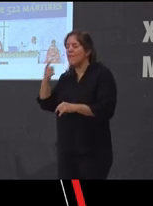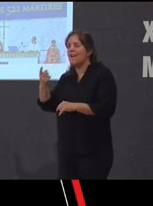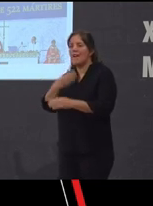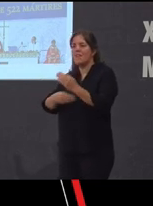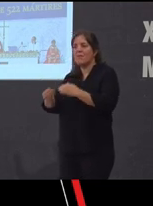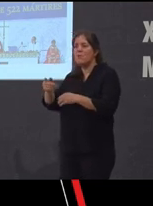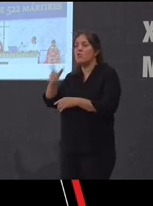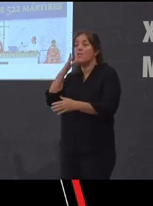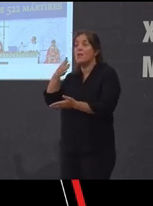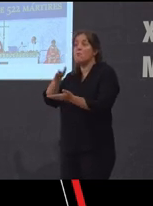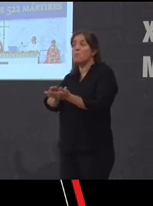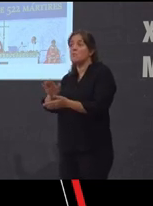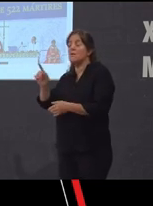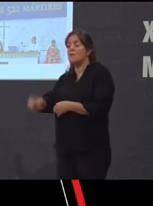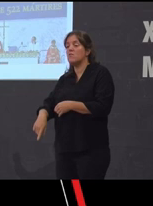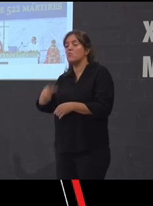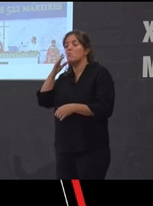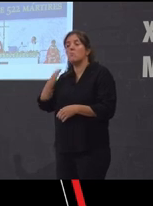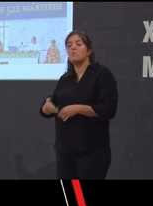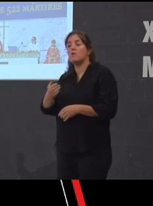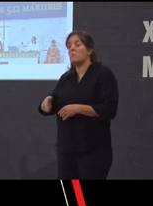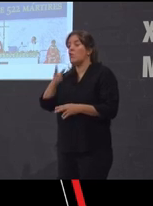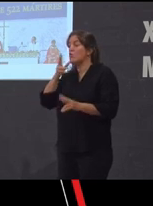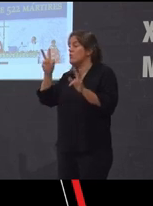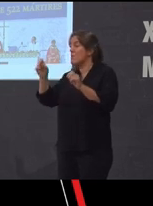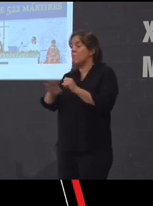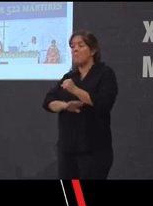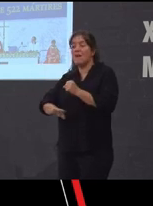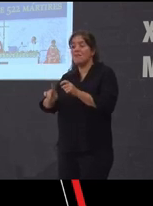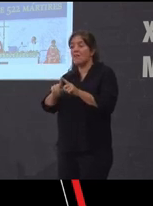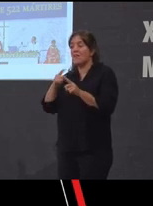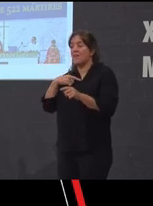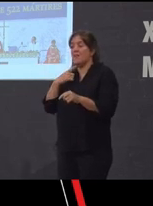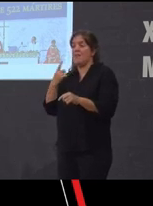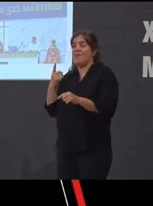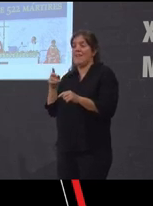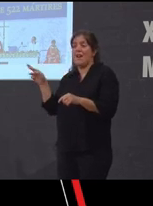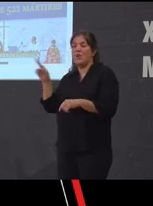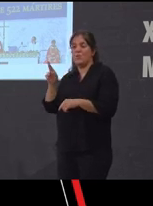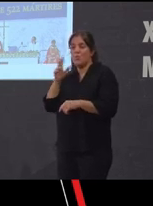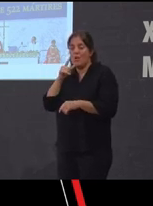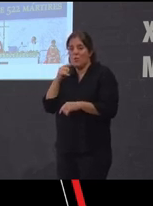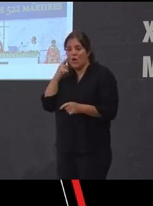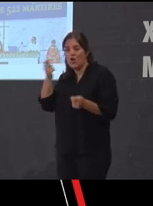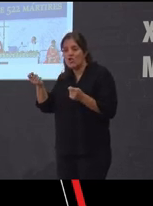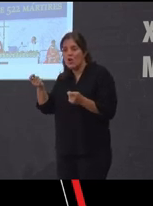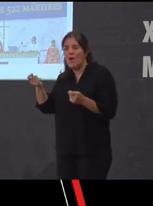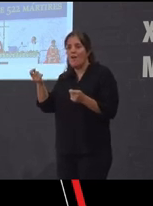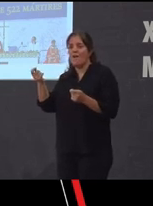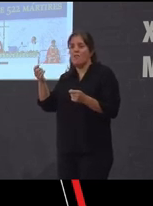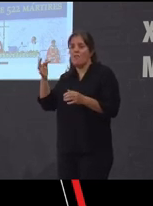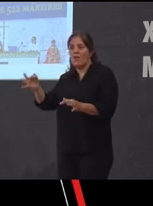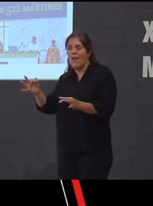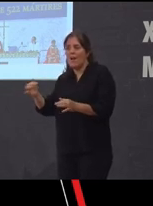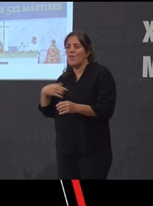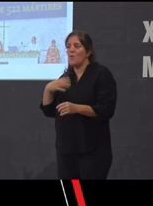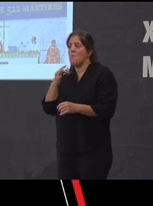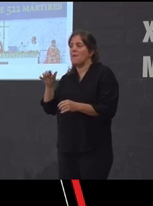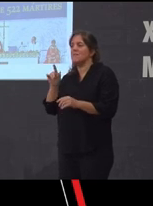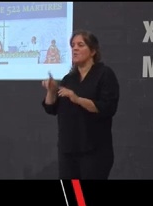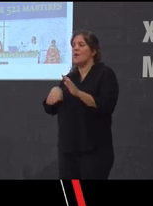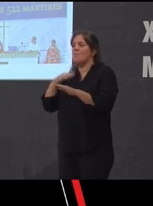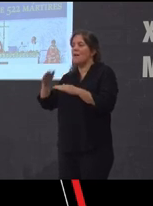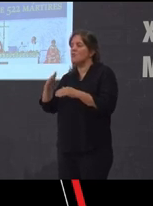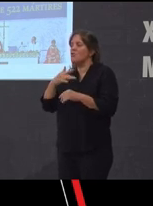morte, isto é moi importante porque segue a ser unha cuestión básica, é dicir, o ritual funerario, quen controla o ritual, e quen controla o paso